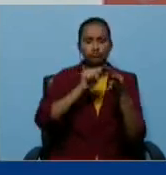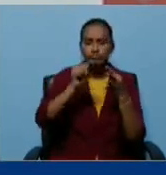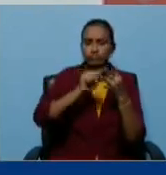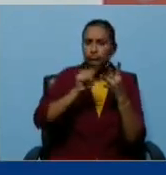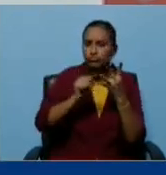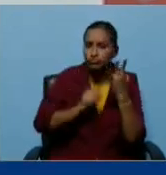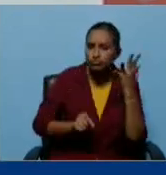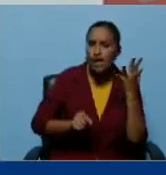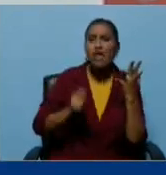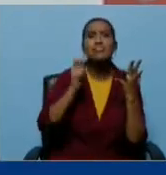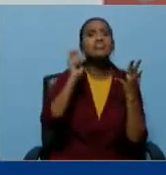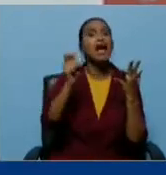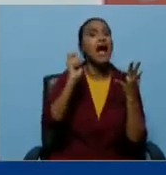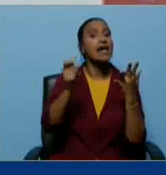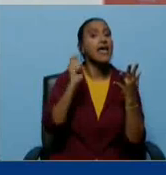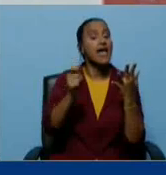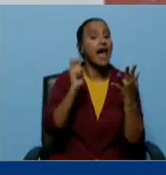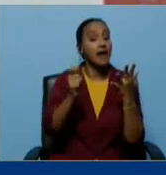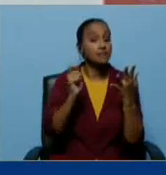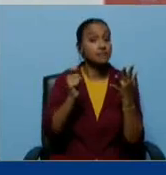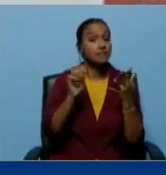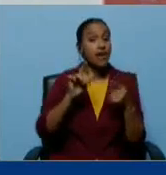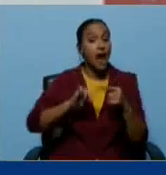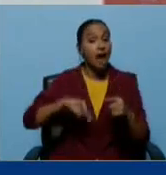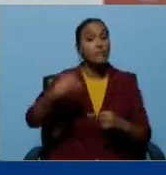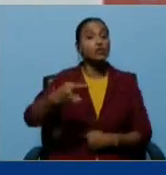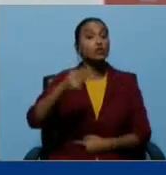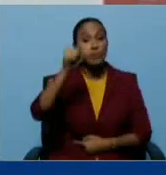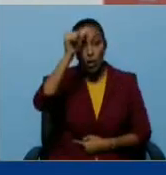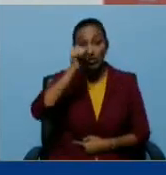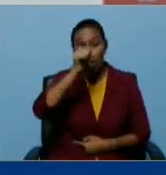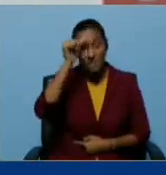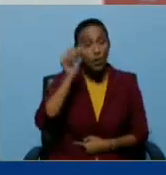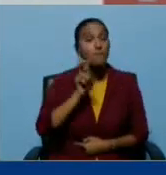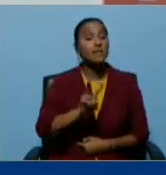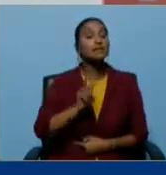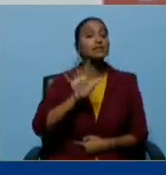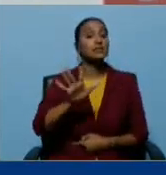Una tarea concreta el próximo domingo 25 de agosto.